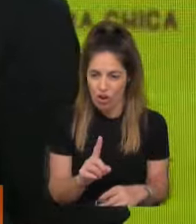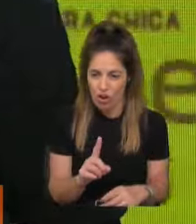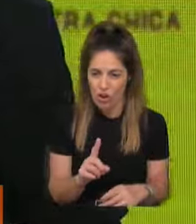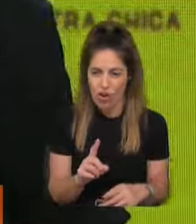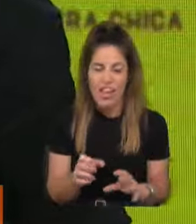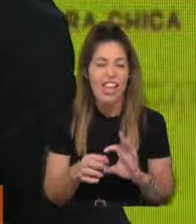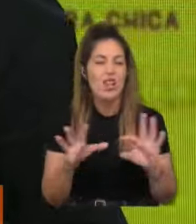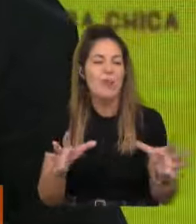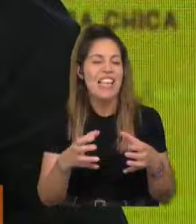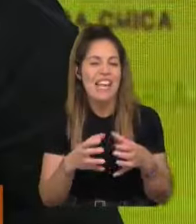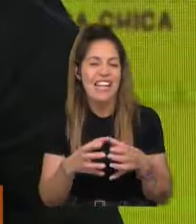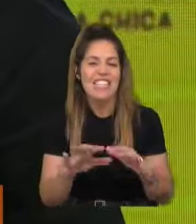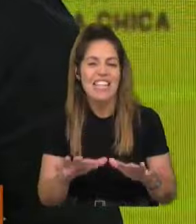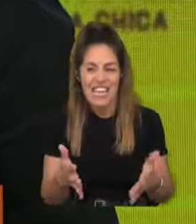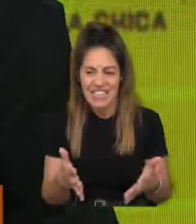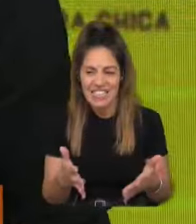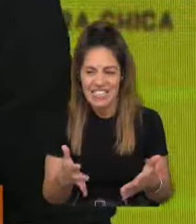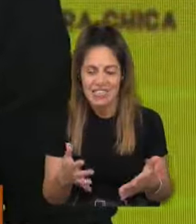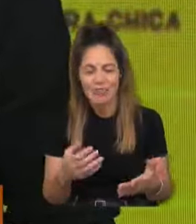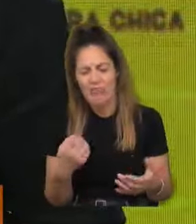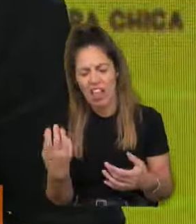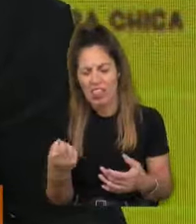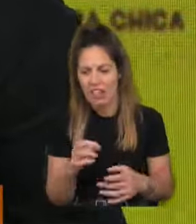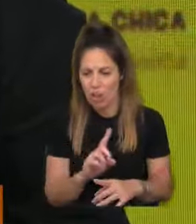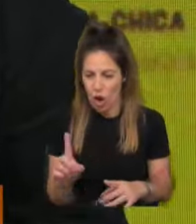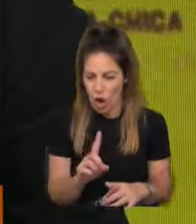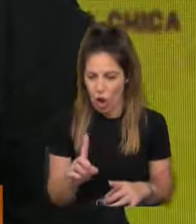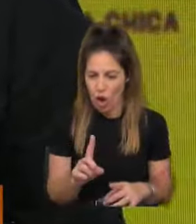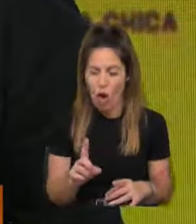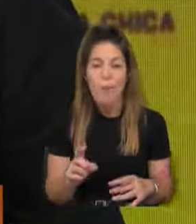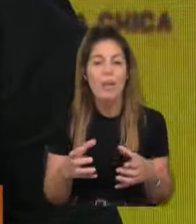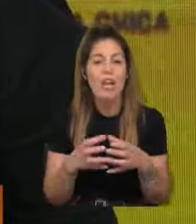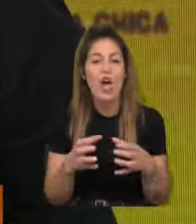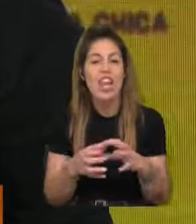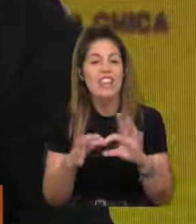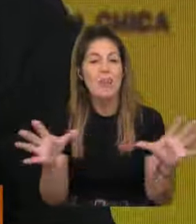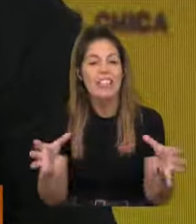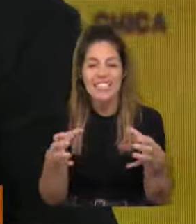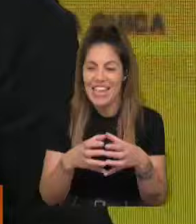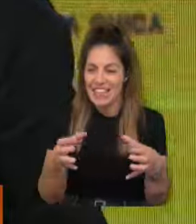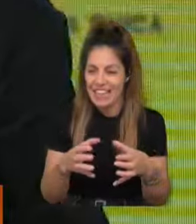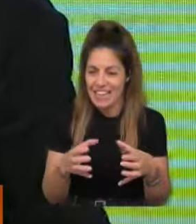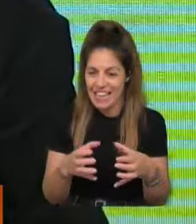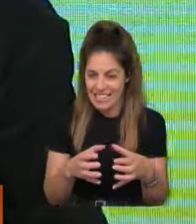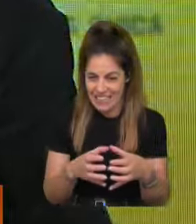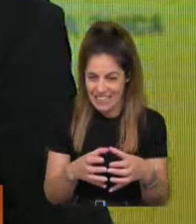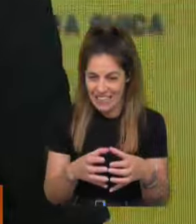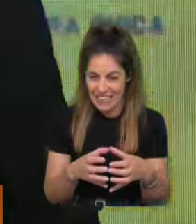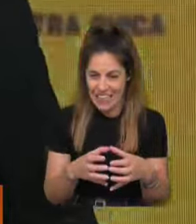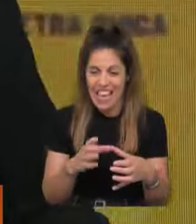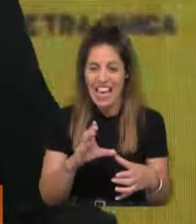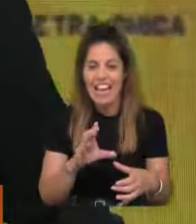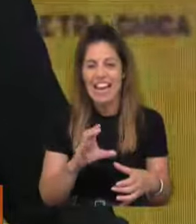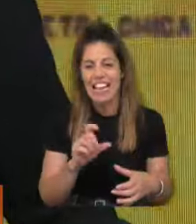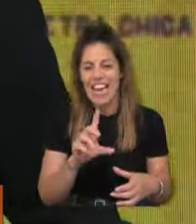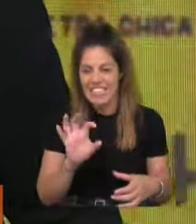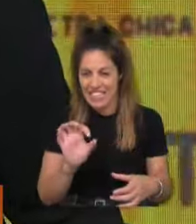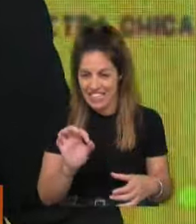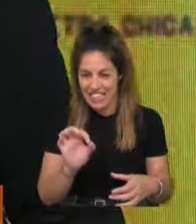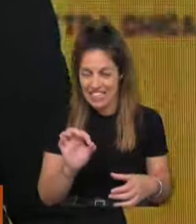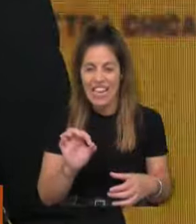independencia de clase significa indiferencia no pero la independencia de clase significa que el movimiento sindical ahora tomar una decisión ni